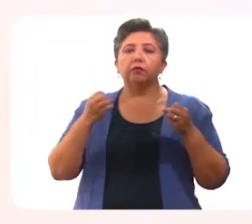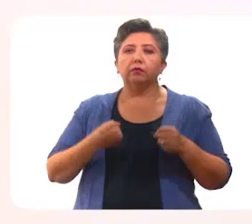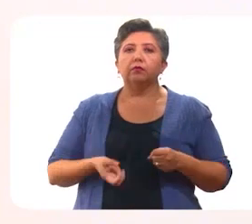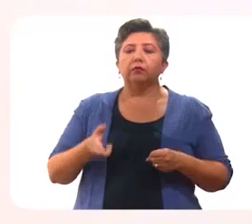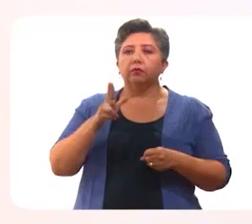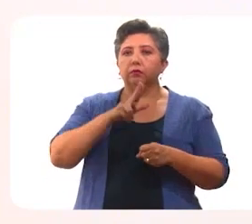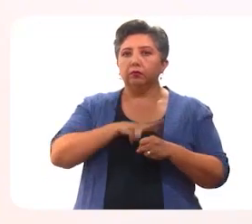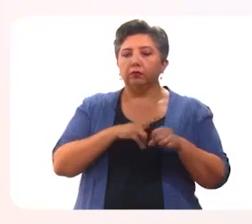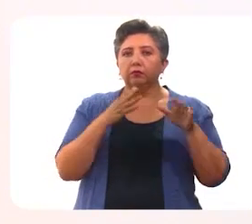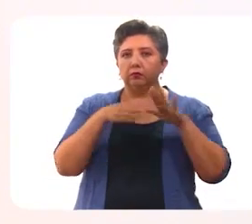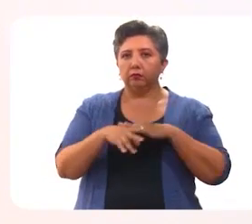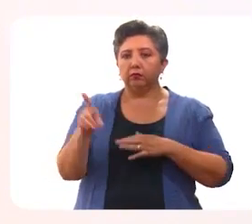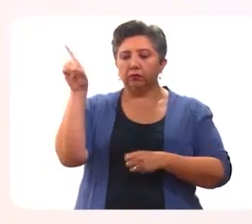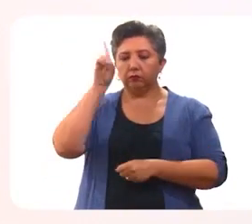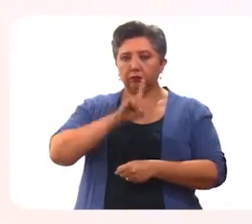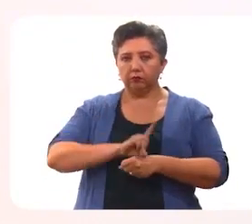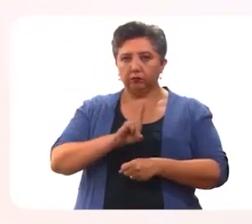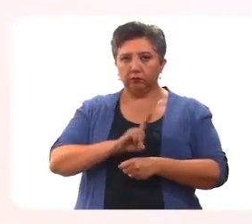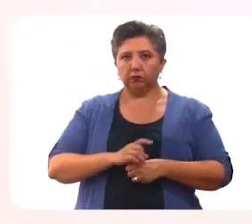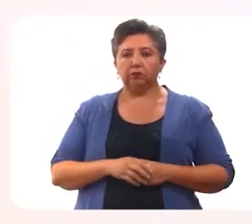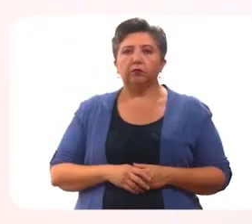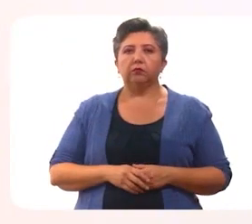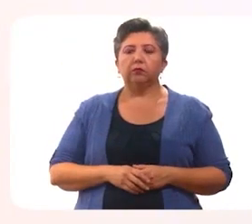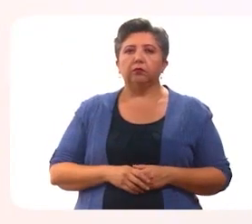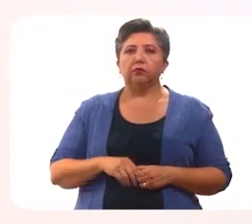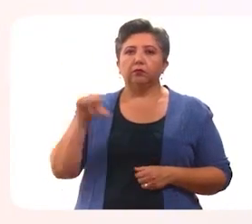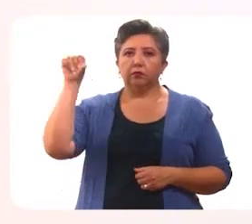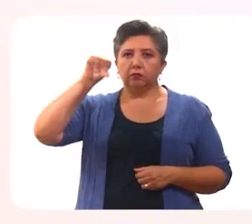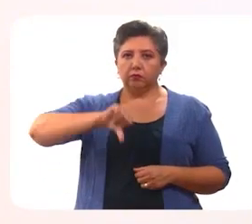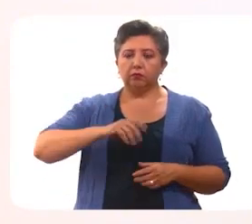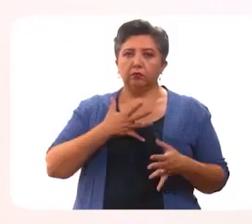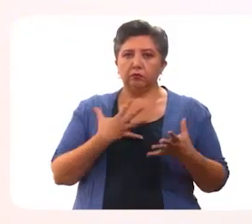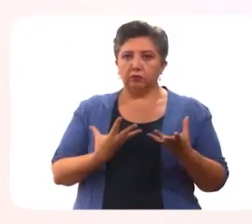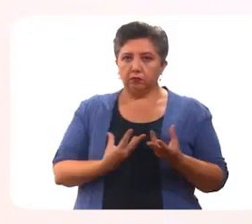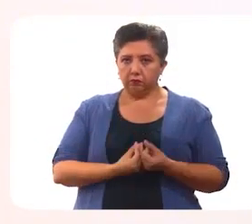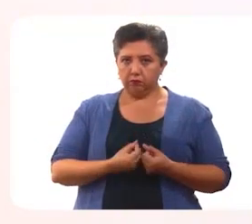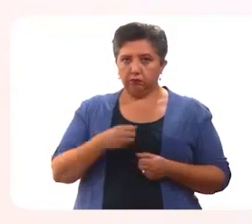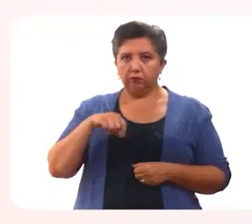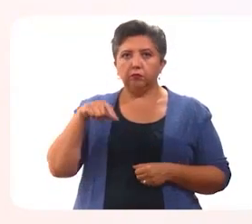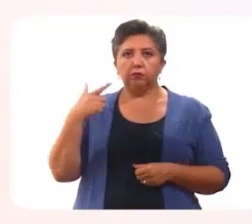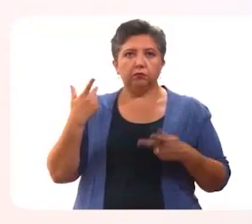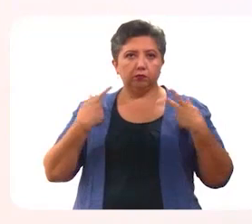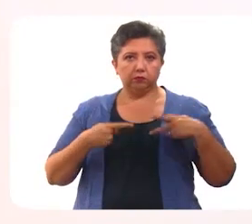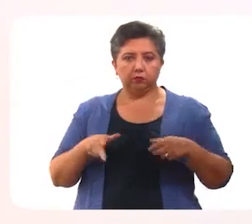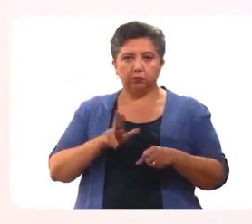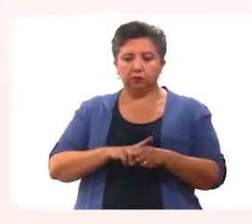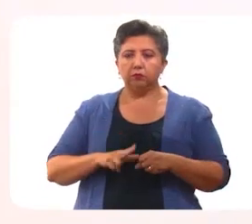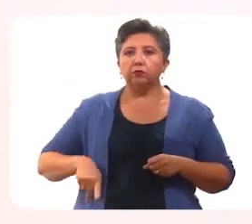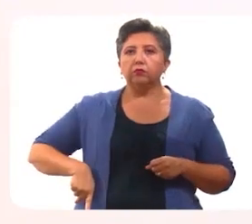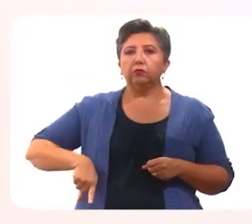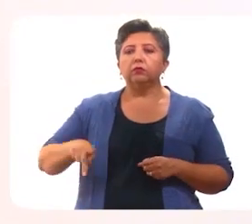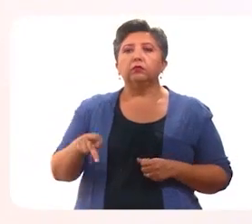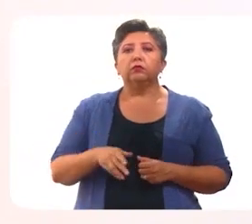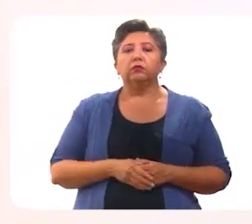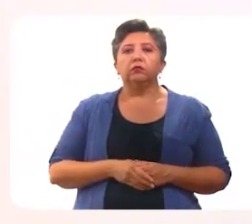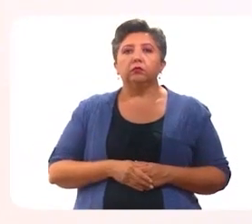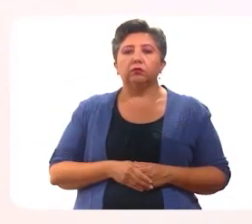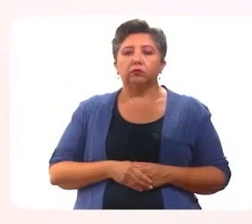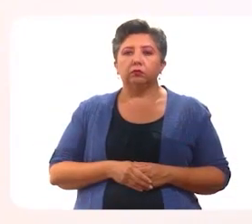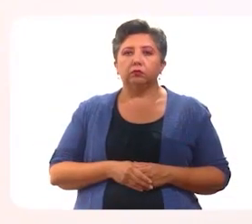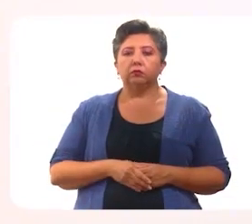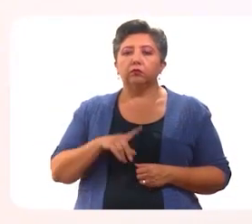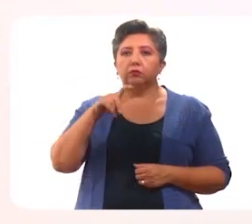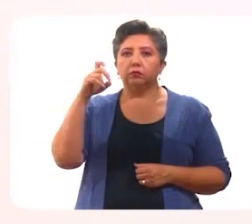importantes son la ocupación hospitalaria y los ingresos diarios. El día de hoy tenemos 12 pacientes en hospitales públicos.